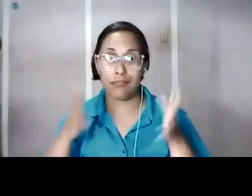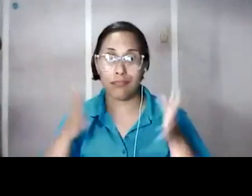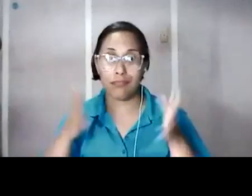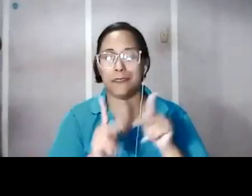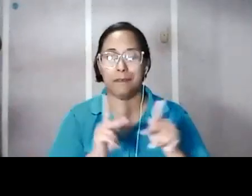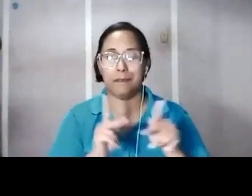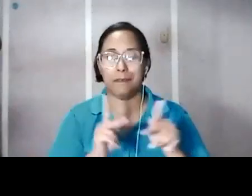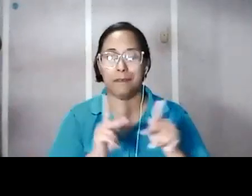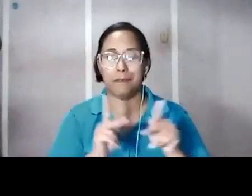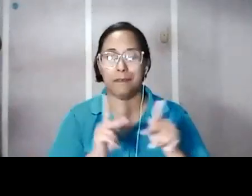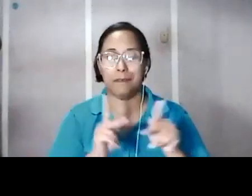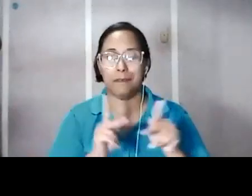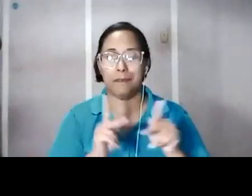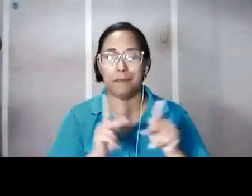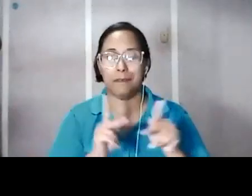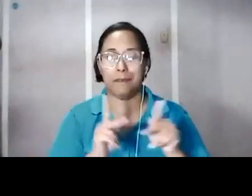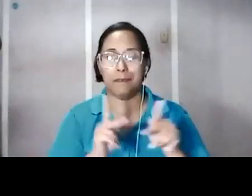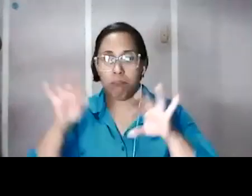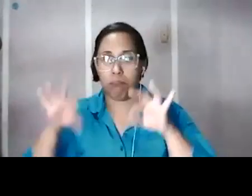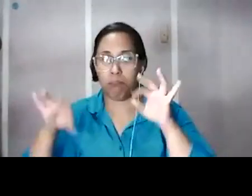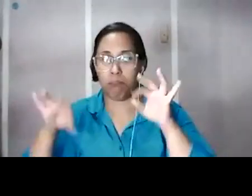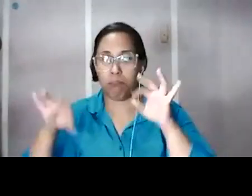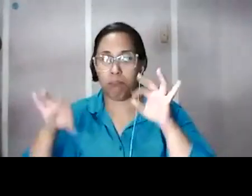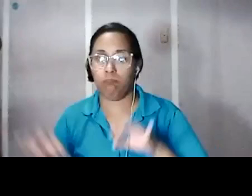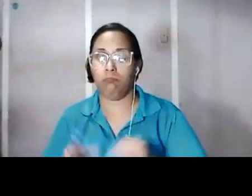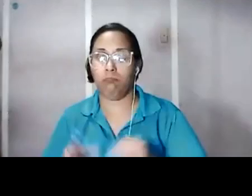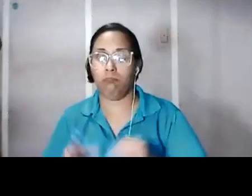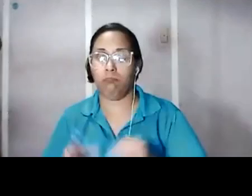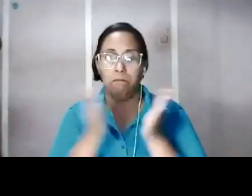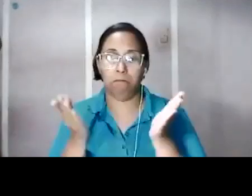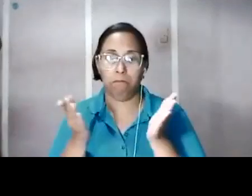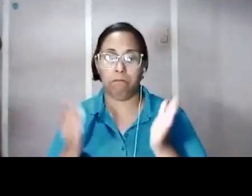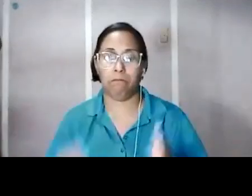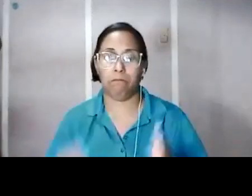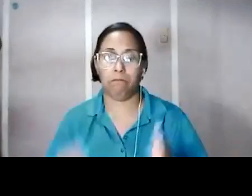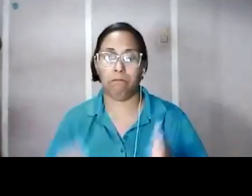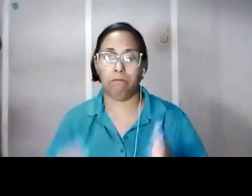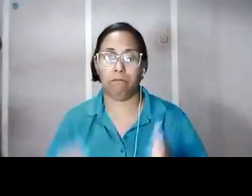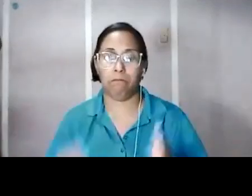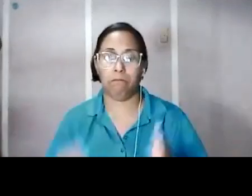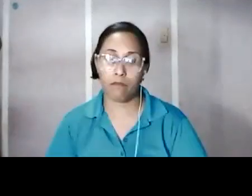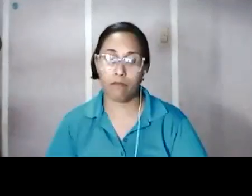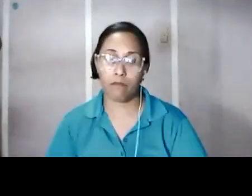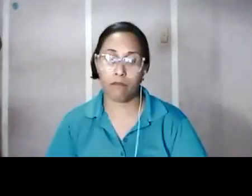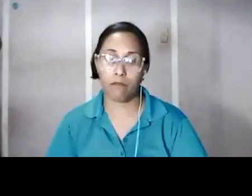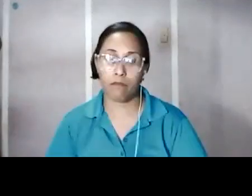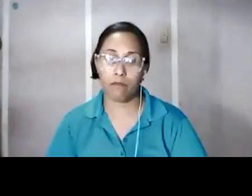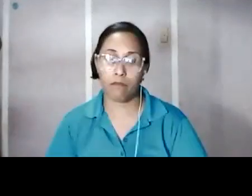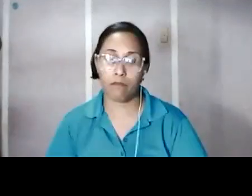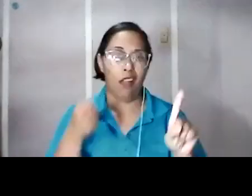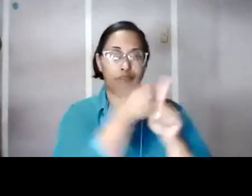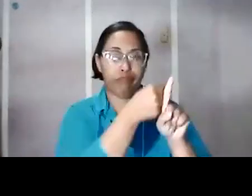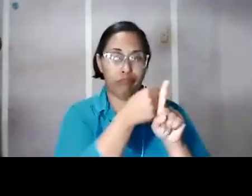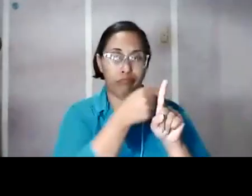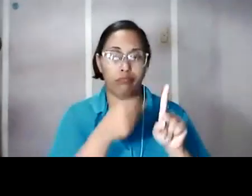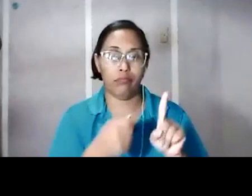y no aparecen los libros de novedades. Los incidentes que no los